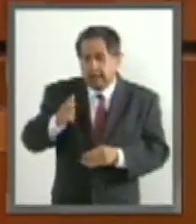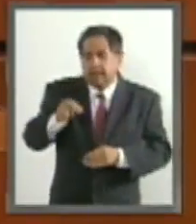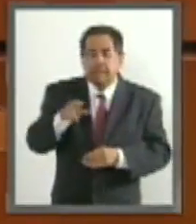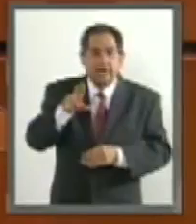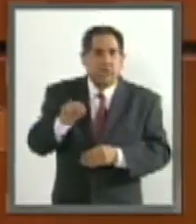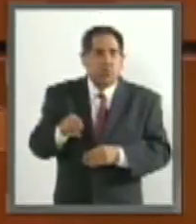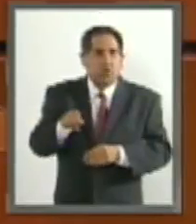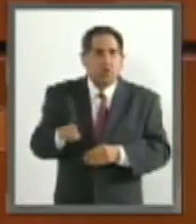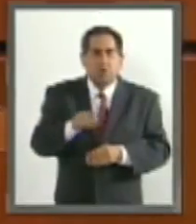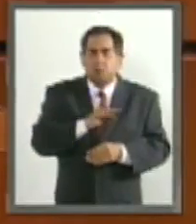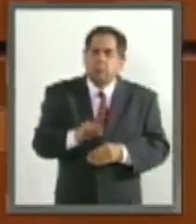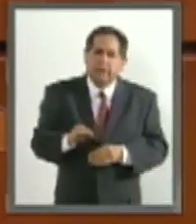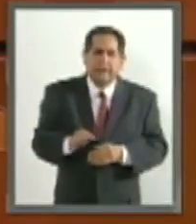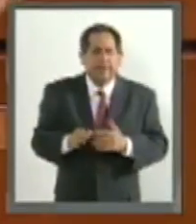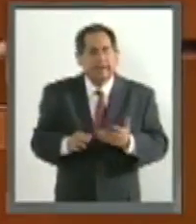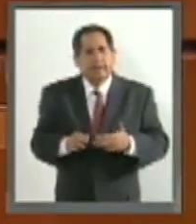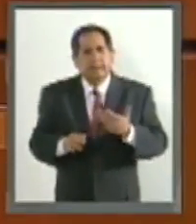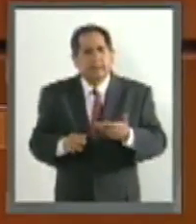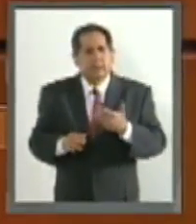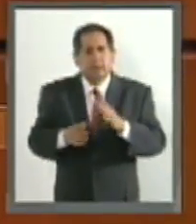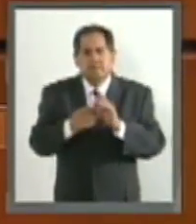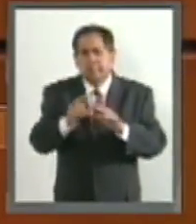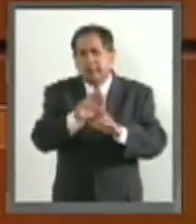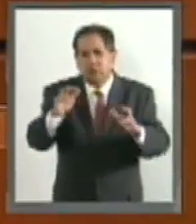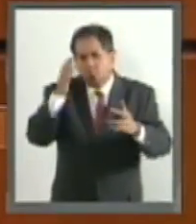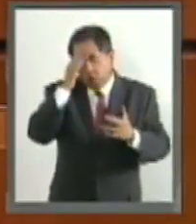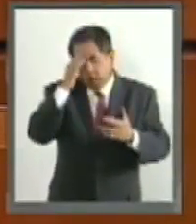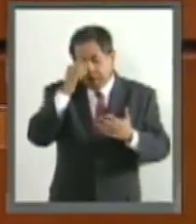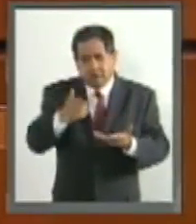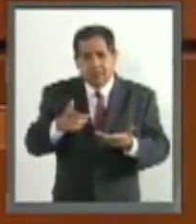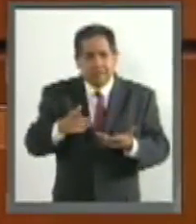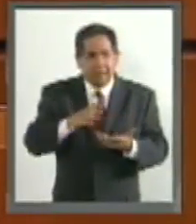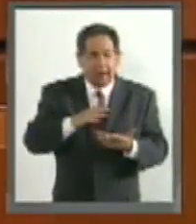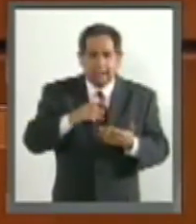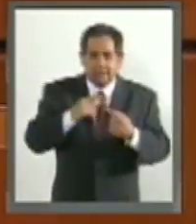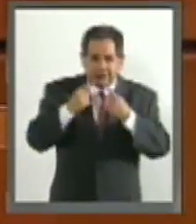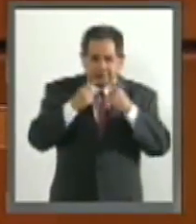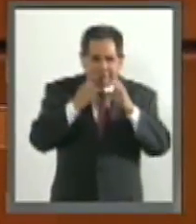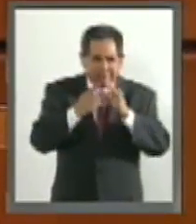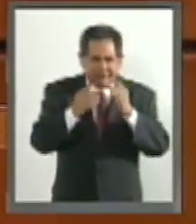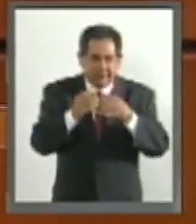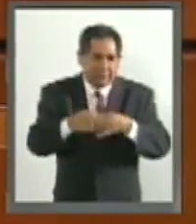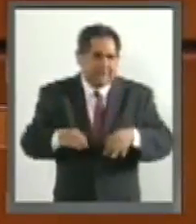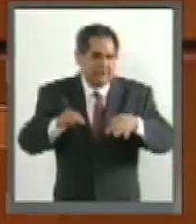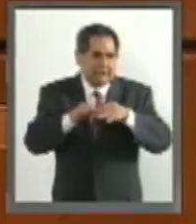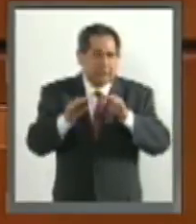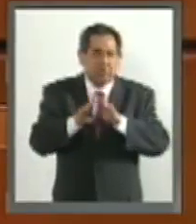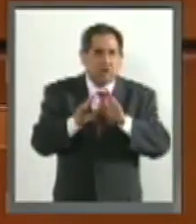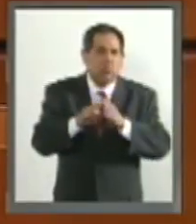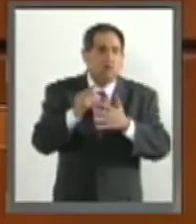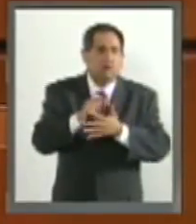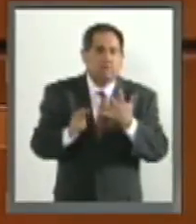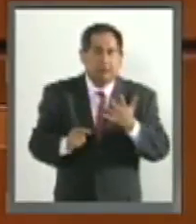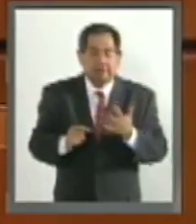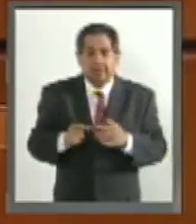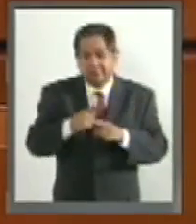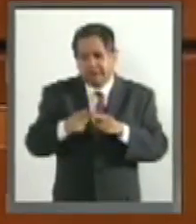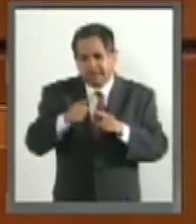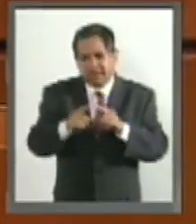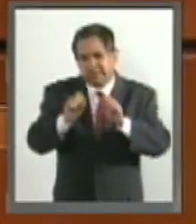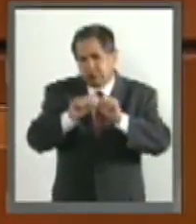podrá reconocer que hay causas estructurales que hay situaciones